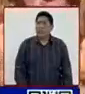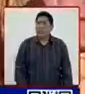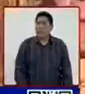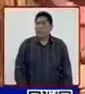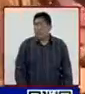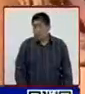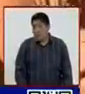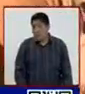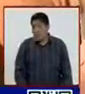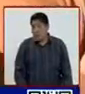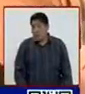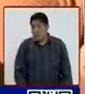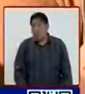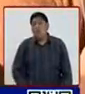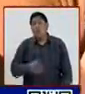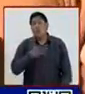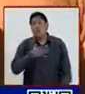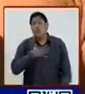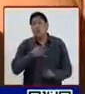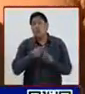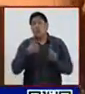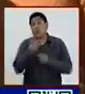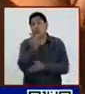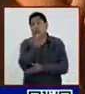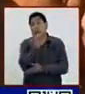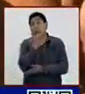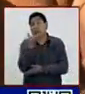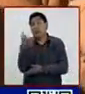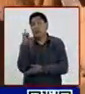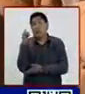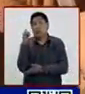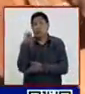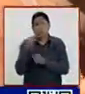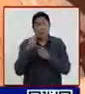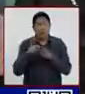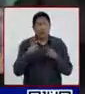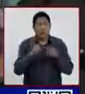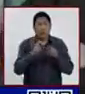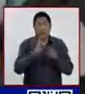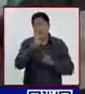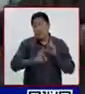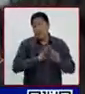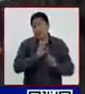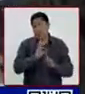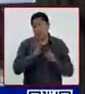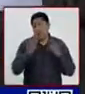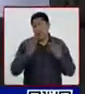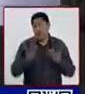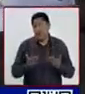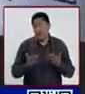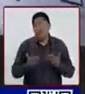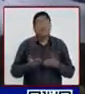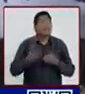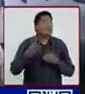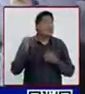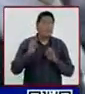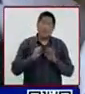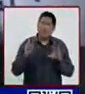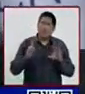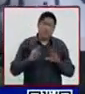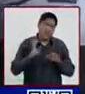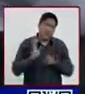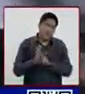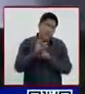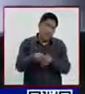Nosotros hemos llegado de Los Yungas, de distintas federaciones estamos aquí presentes. Prácticamente ninguna